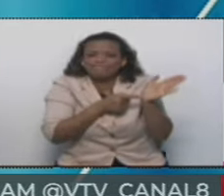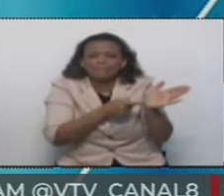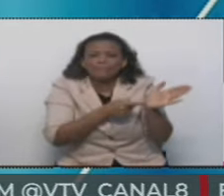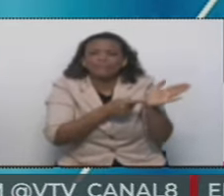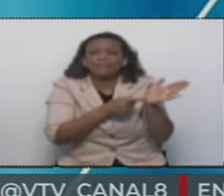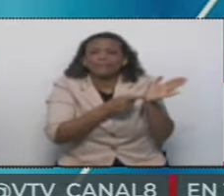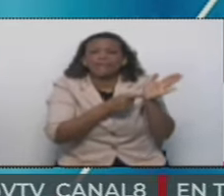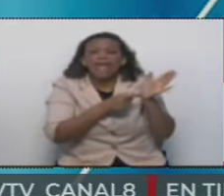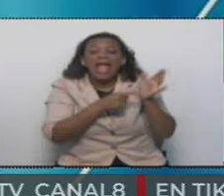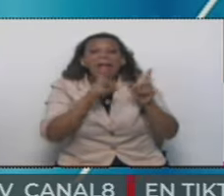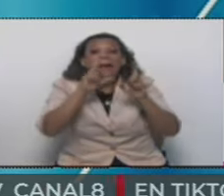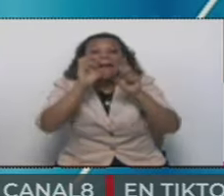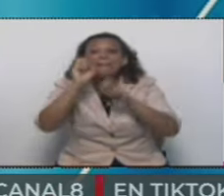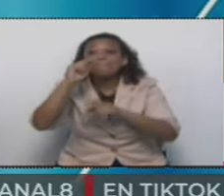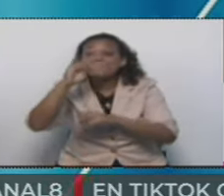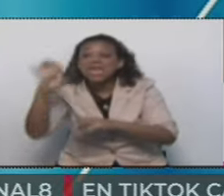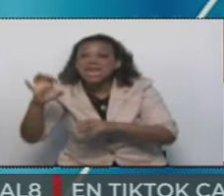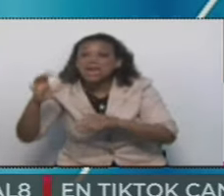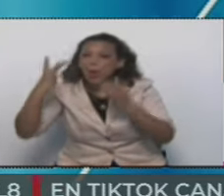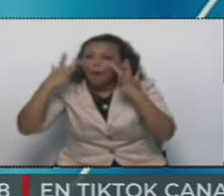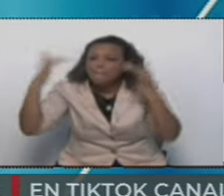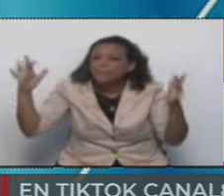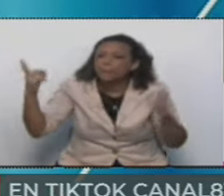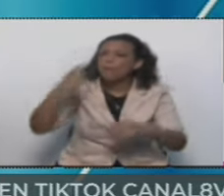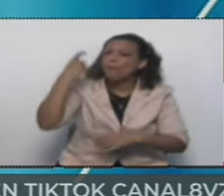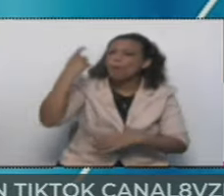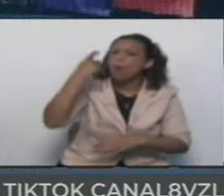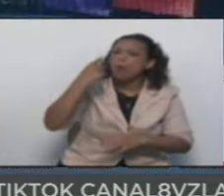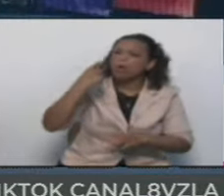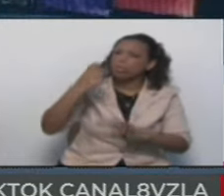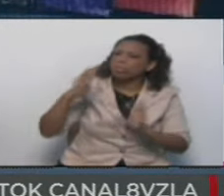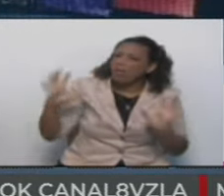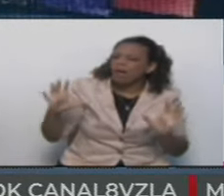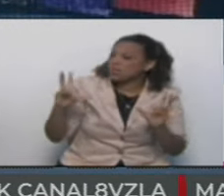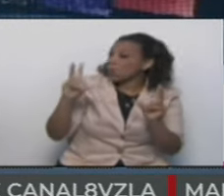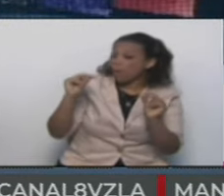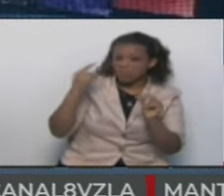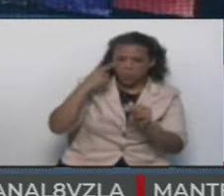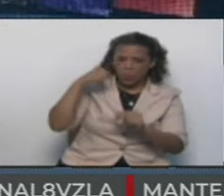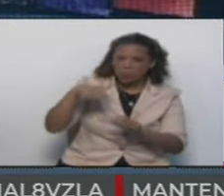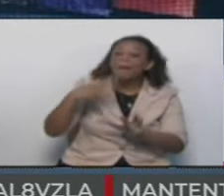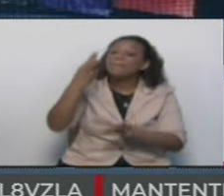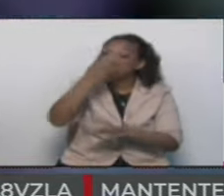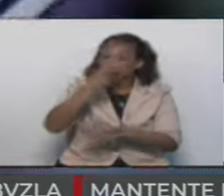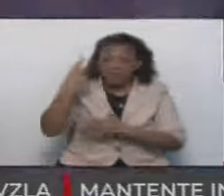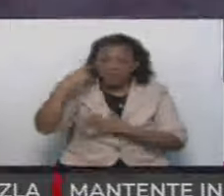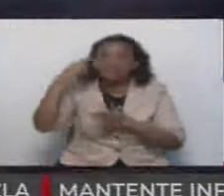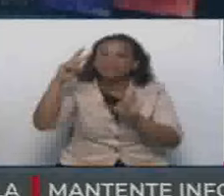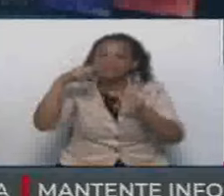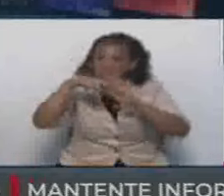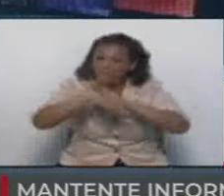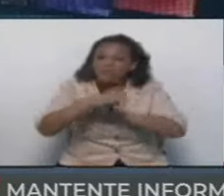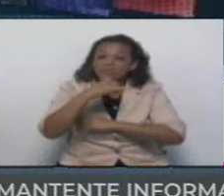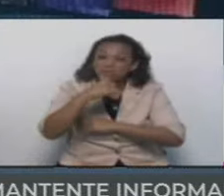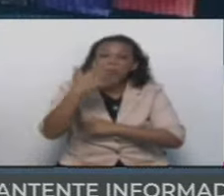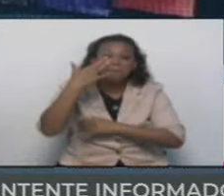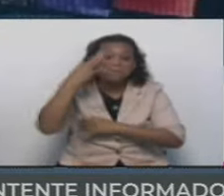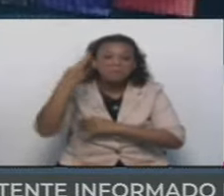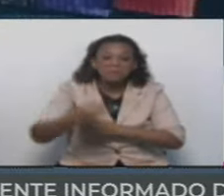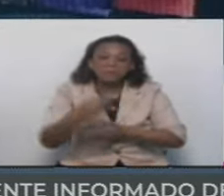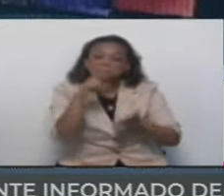Emilio en búsqueda del enmascarado de plata. No lo he leído, promete. ¿Ah?